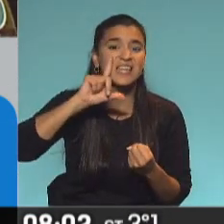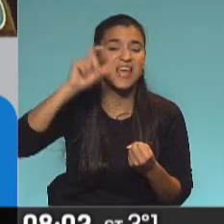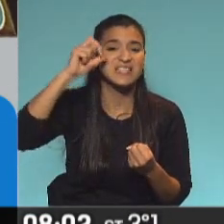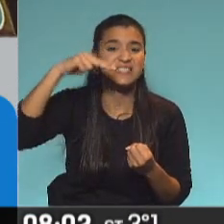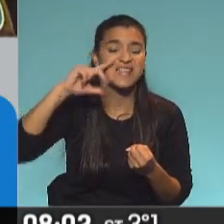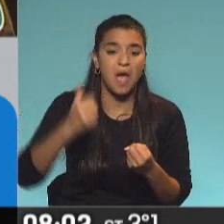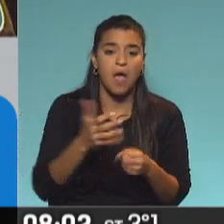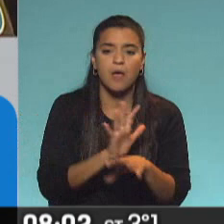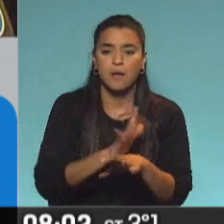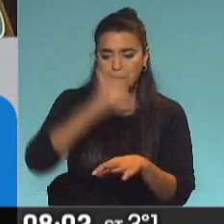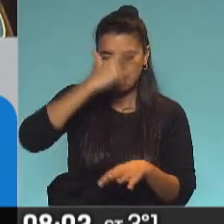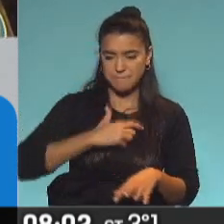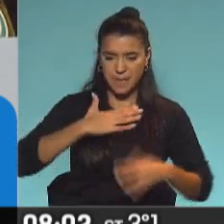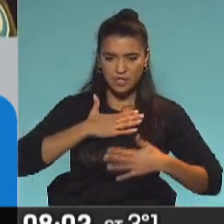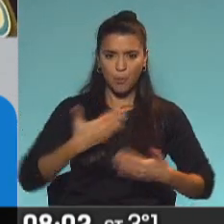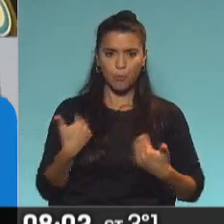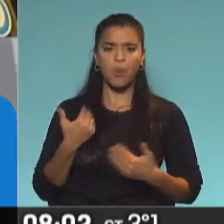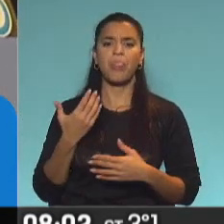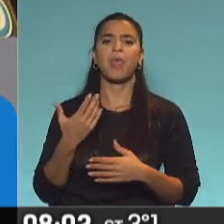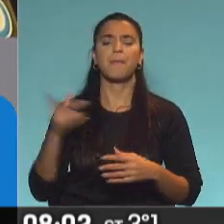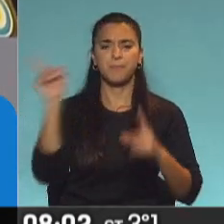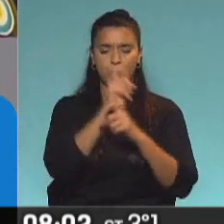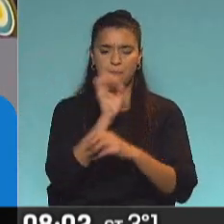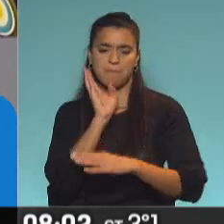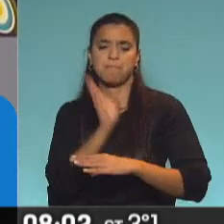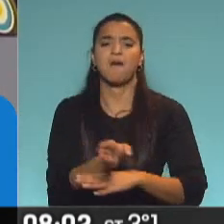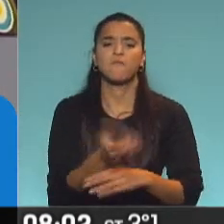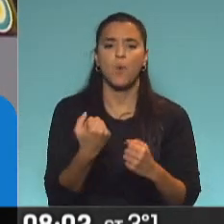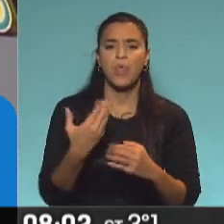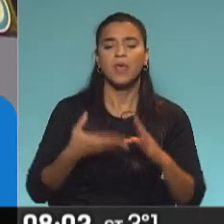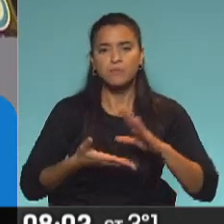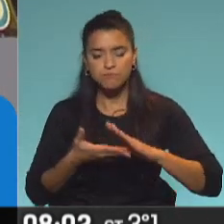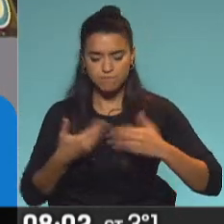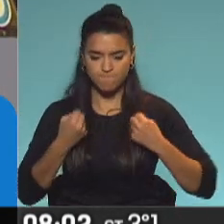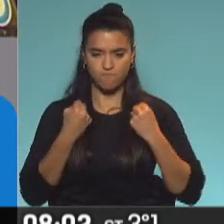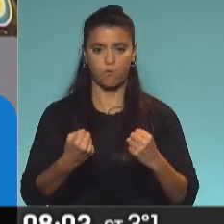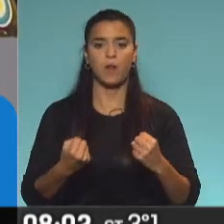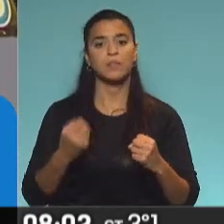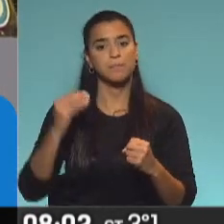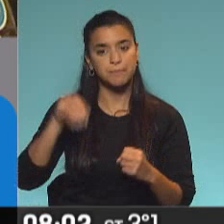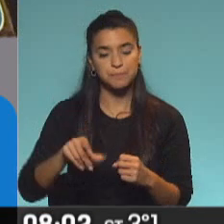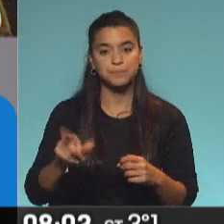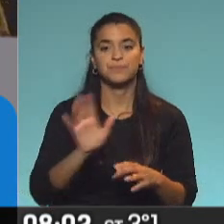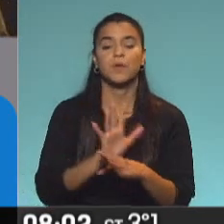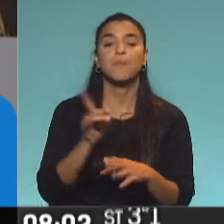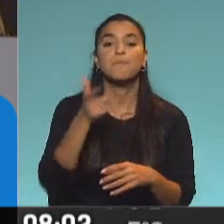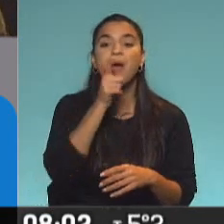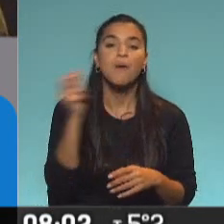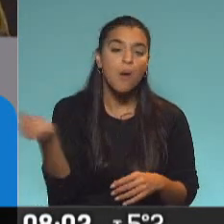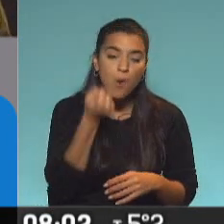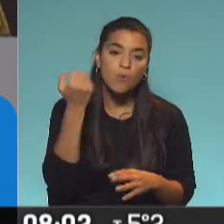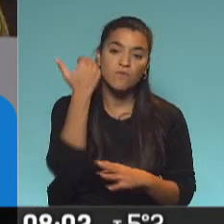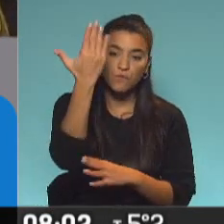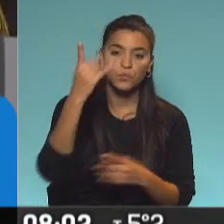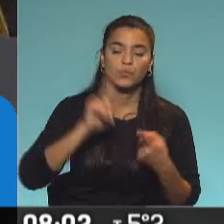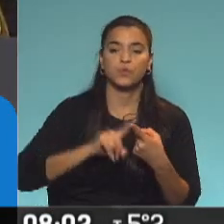comportamiento humano es capaz de enfrentar un problema, atravesarlo y salir más fortalecido. Así que palabras claves para el